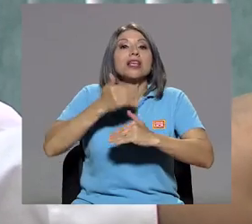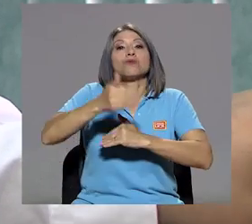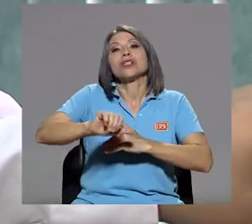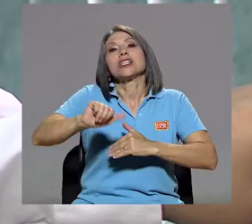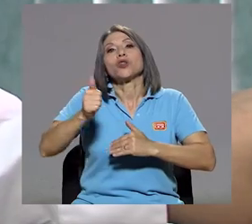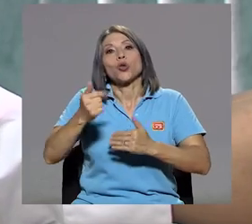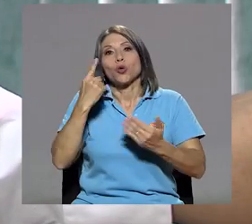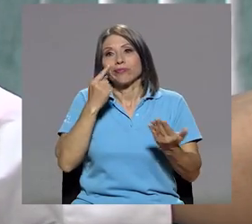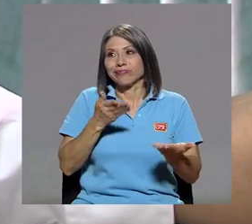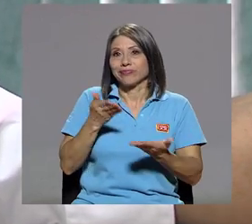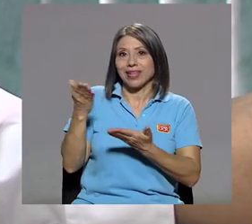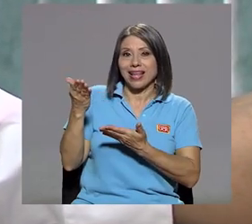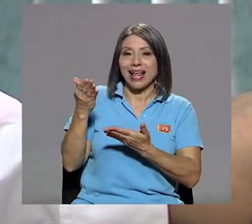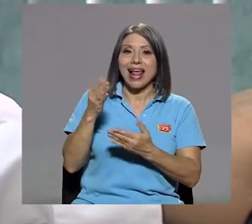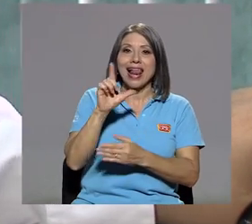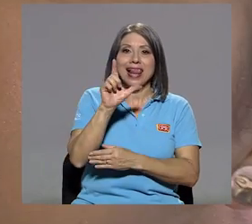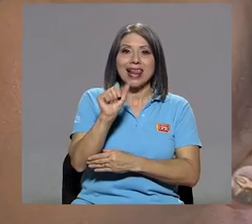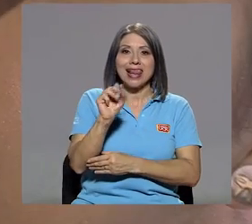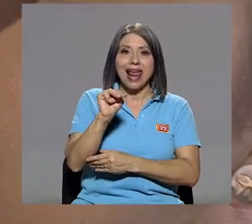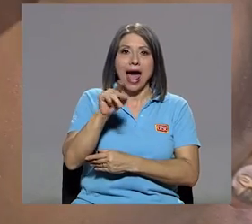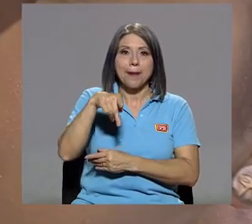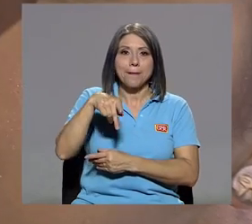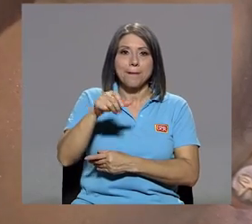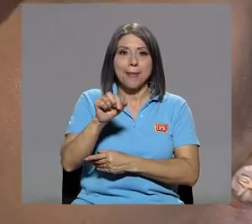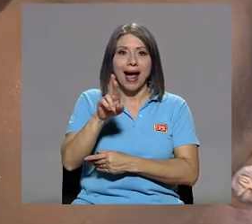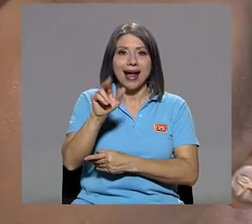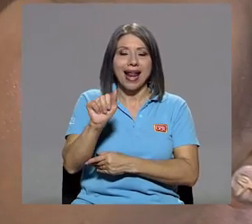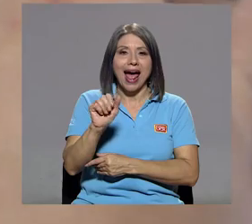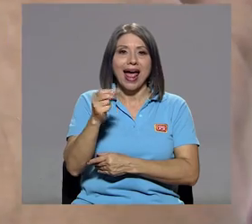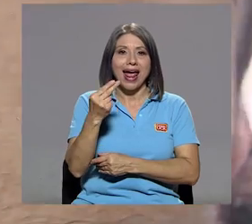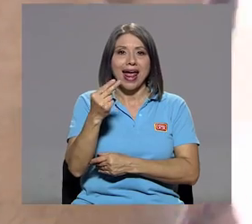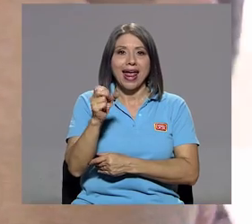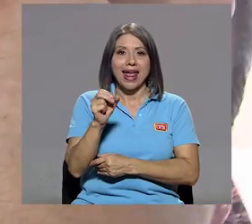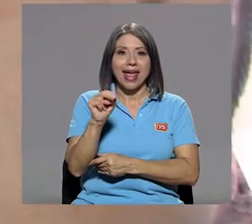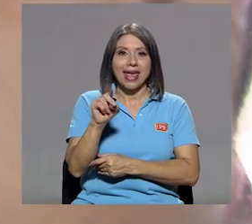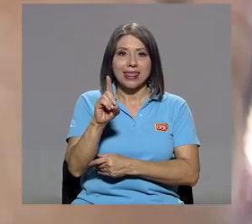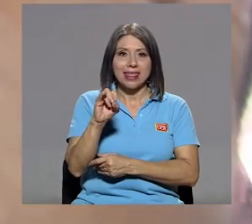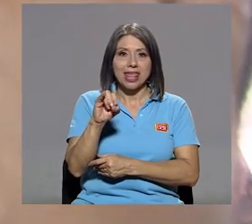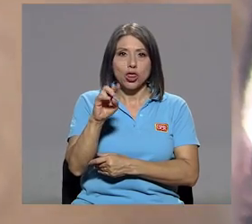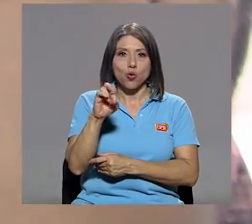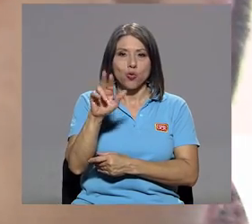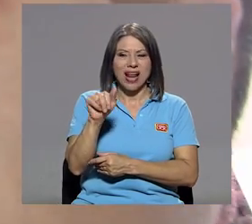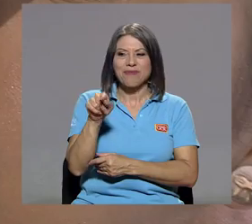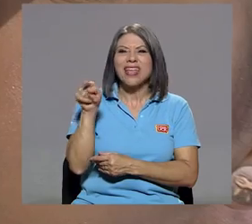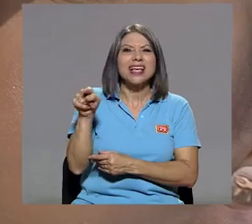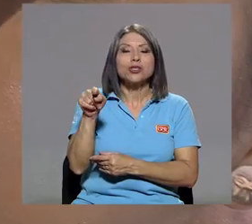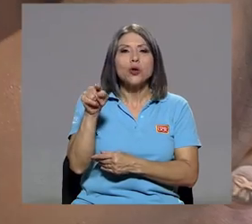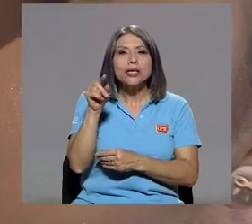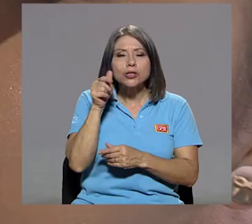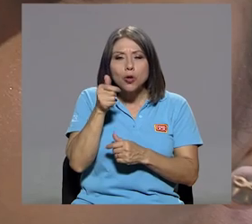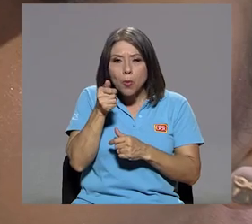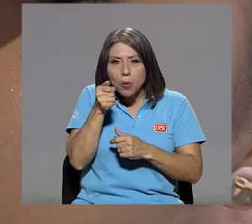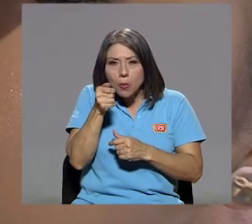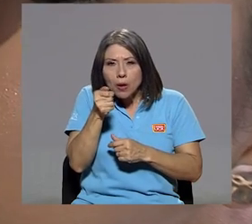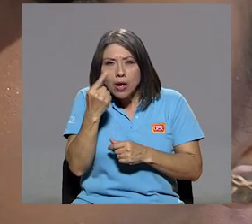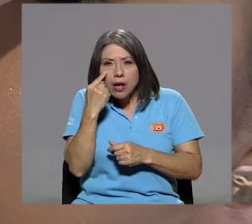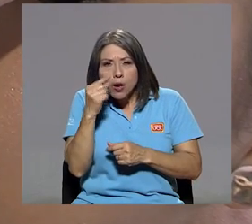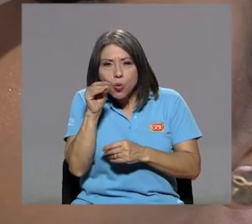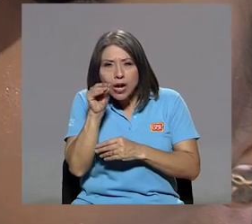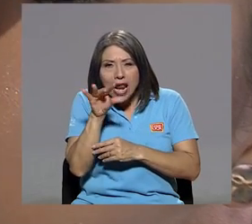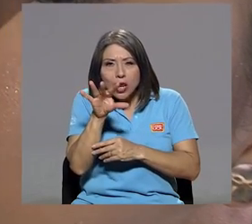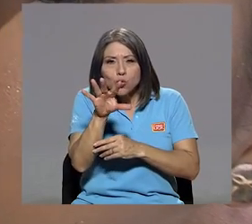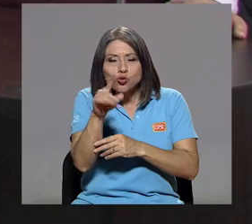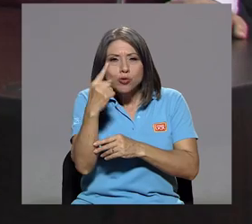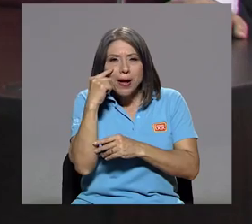hendidura. La lámpara de hendidura es básicamente una luz con mucha magnificación que nos permite ver con mucho detalle todas